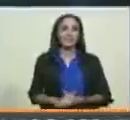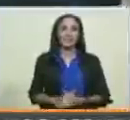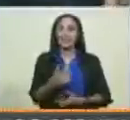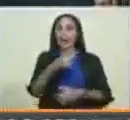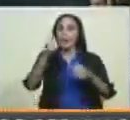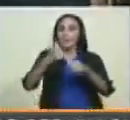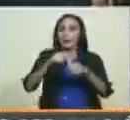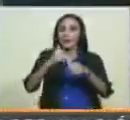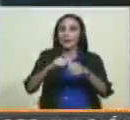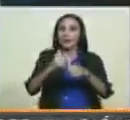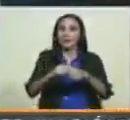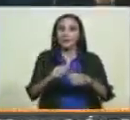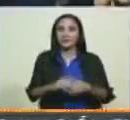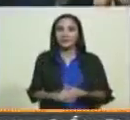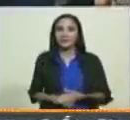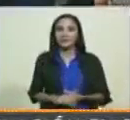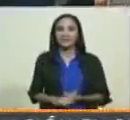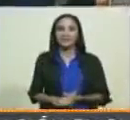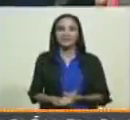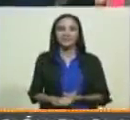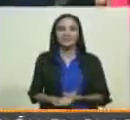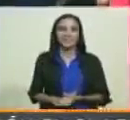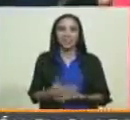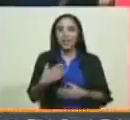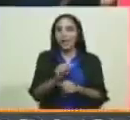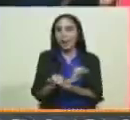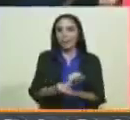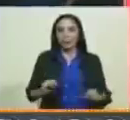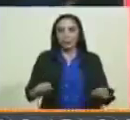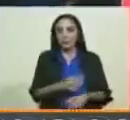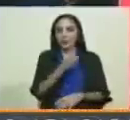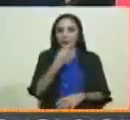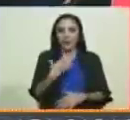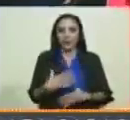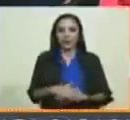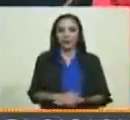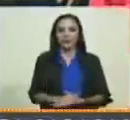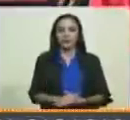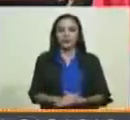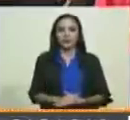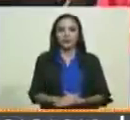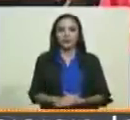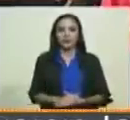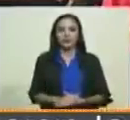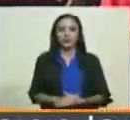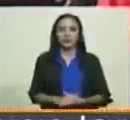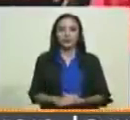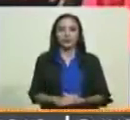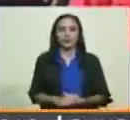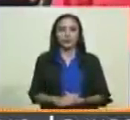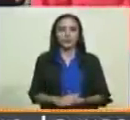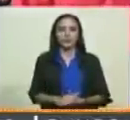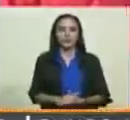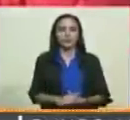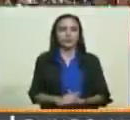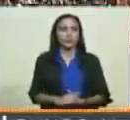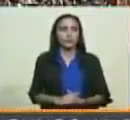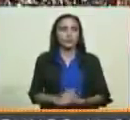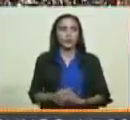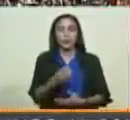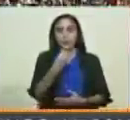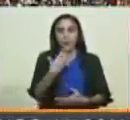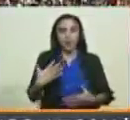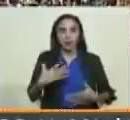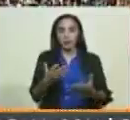Maracaibo, es imposible ver algo más maravilloso que esto. Es imposible no